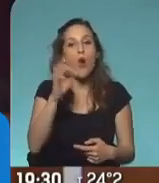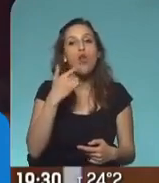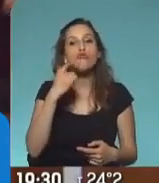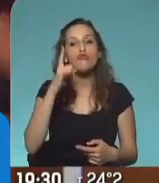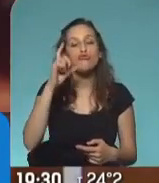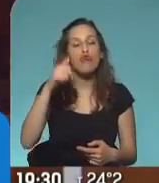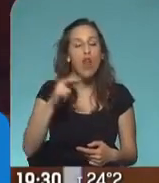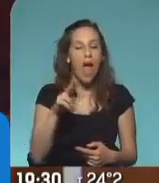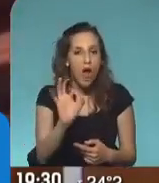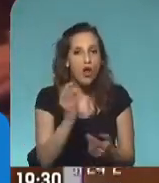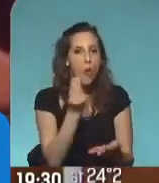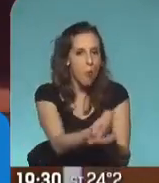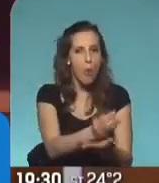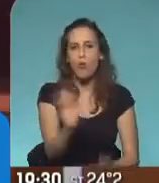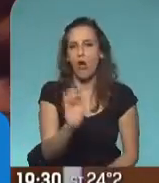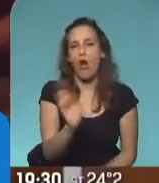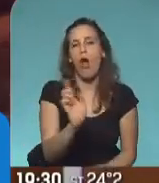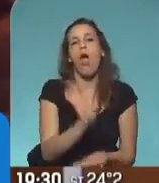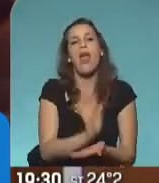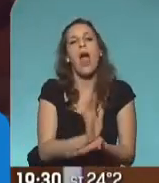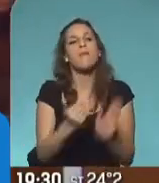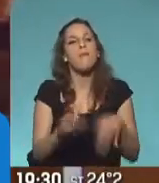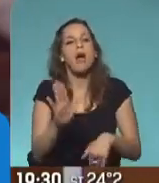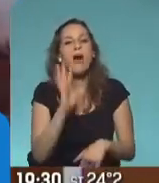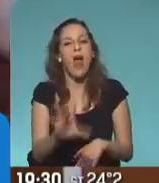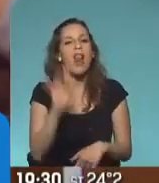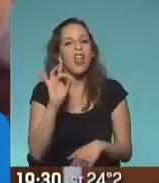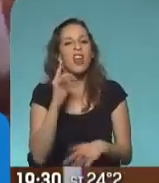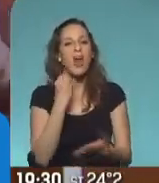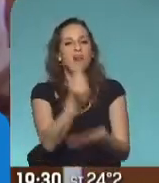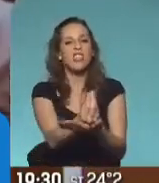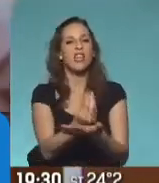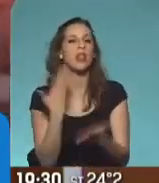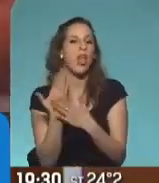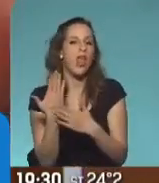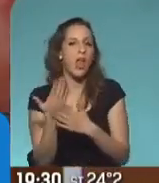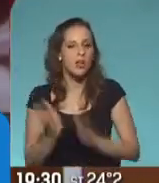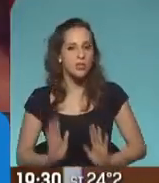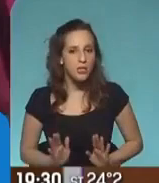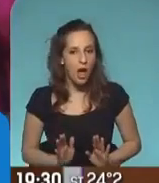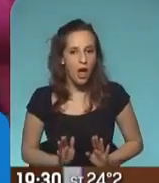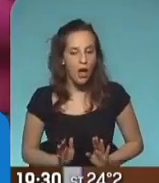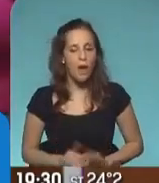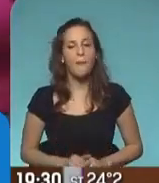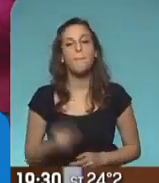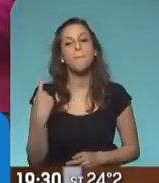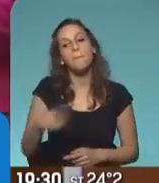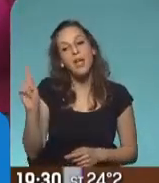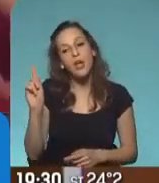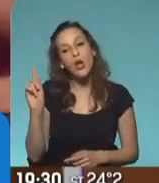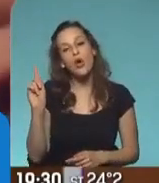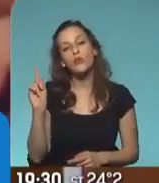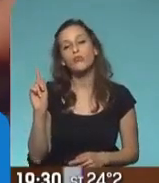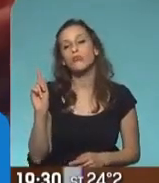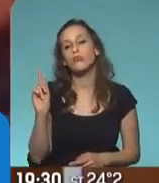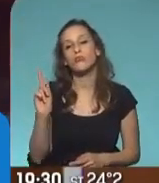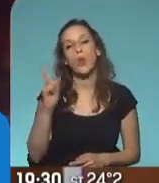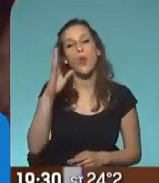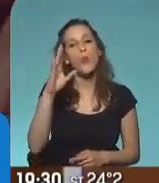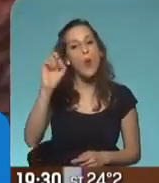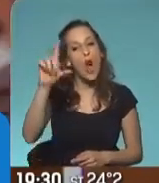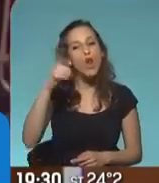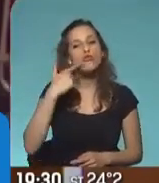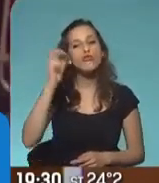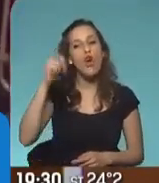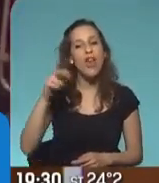al representante más tradicional de la derecha brasileña, pero aparece Bolsonaro como un